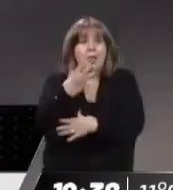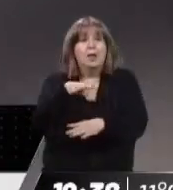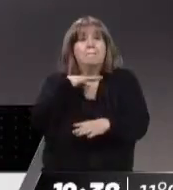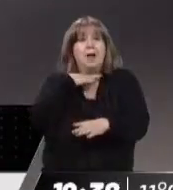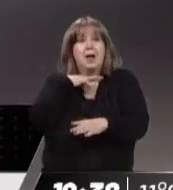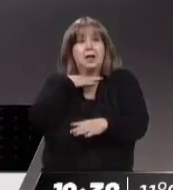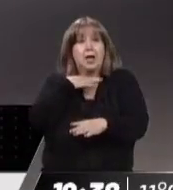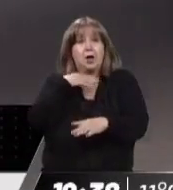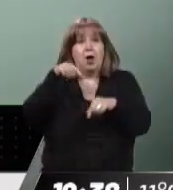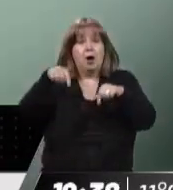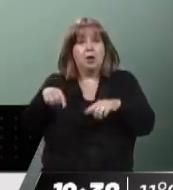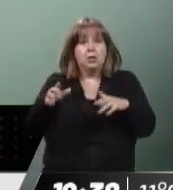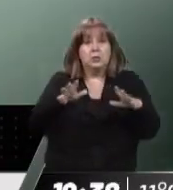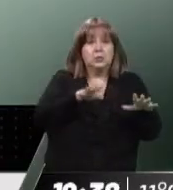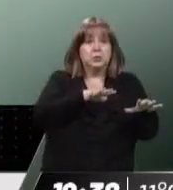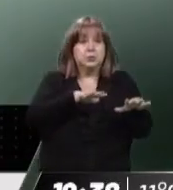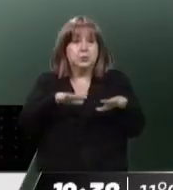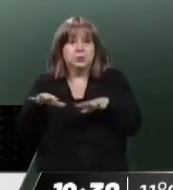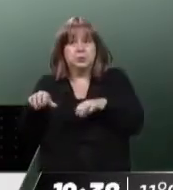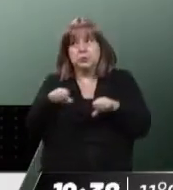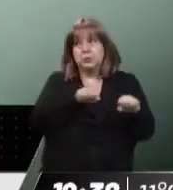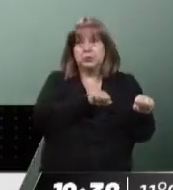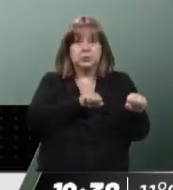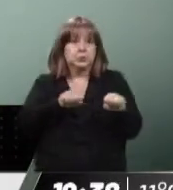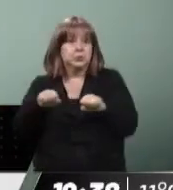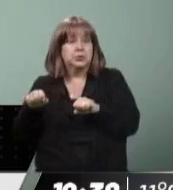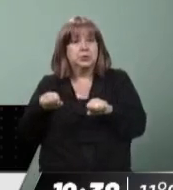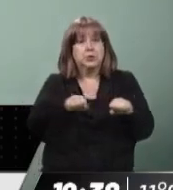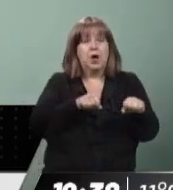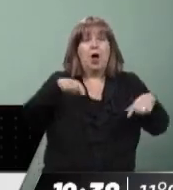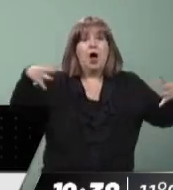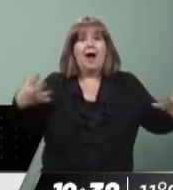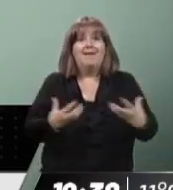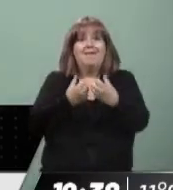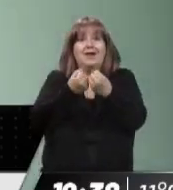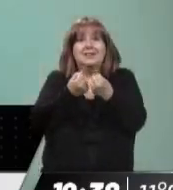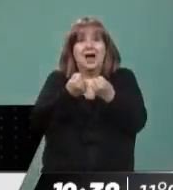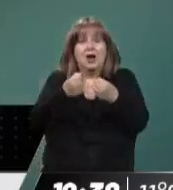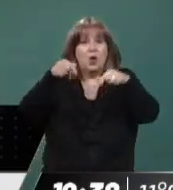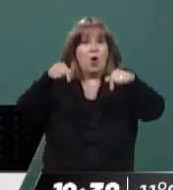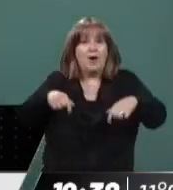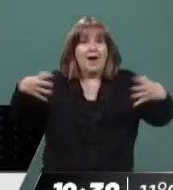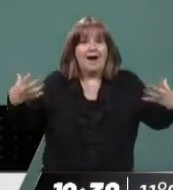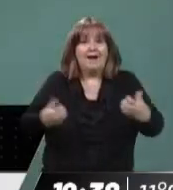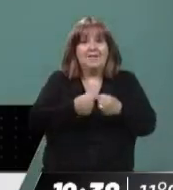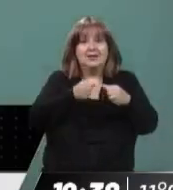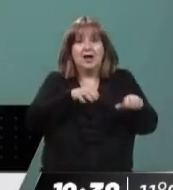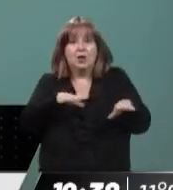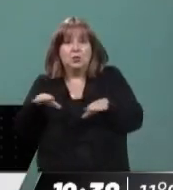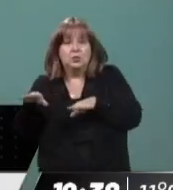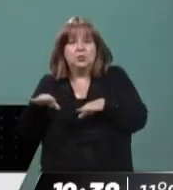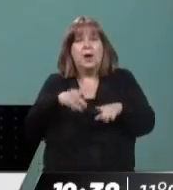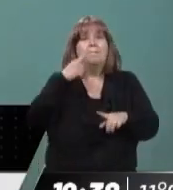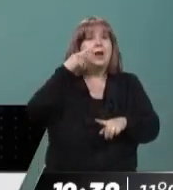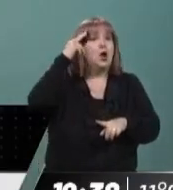además con un aniversario particular el aniversario de los terremotos seis fortísimos también y ahí estamos viendo imágenes que